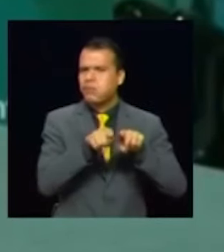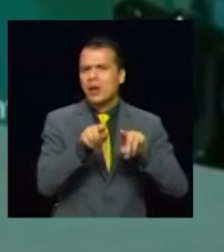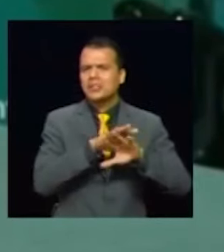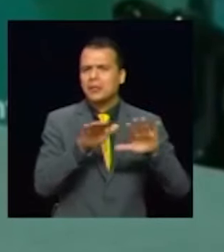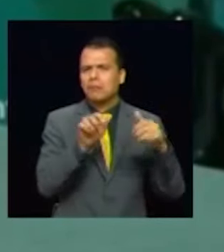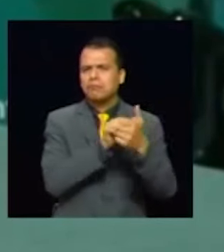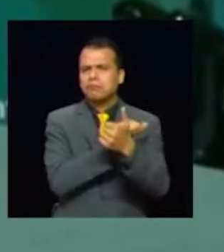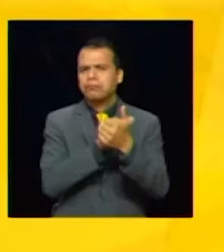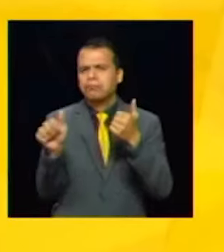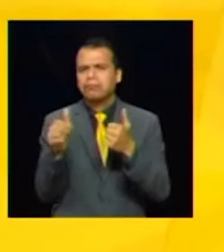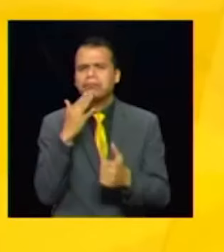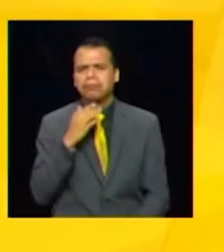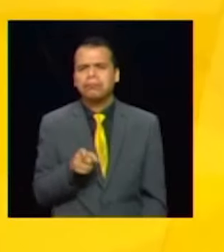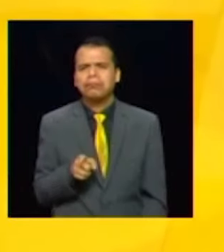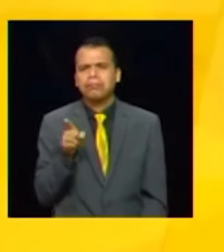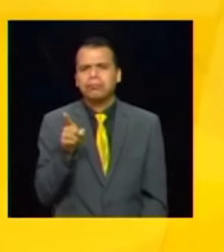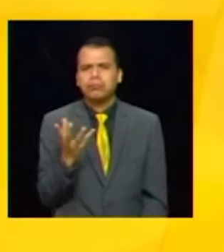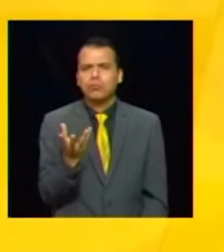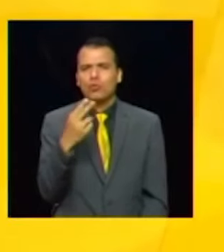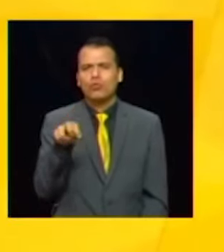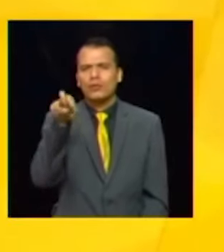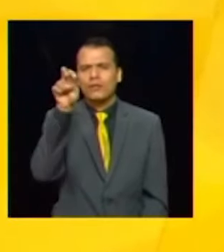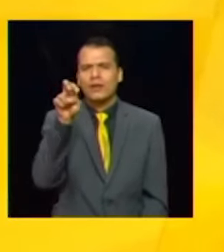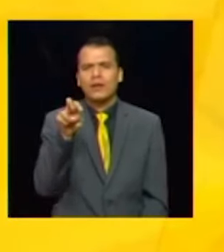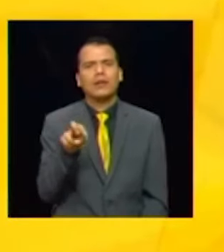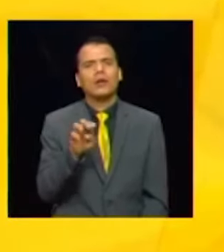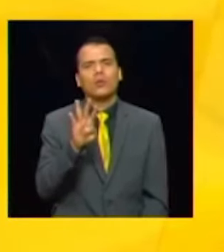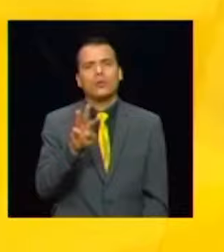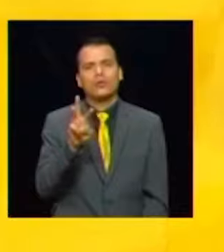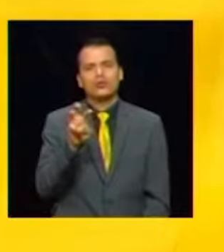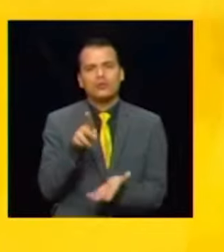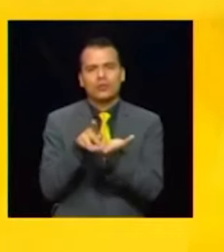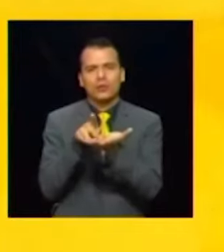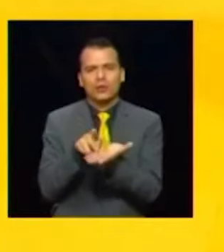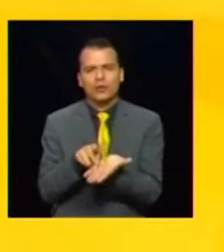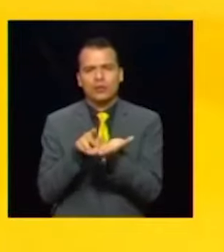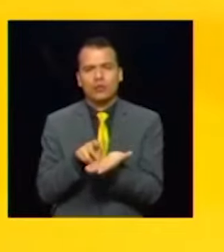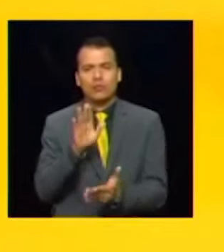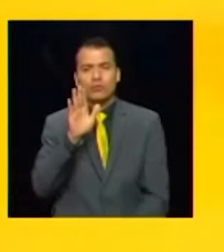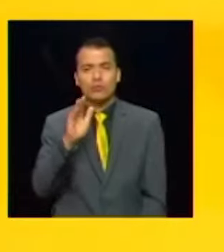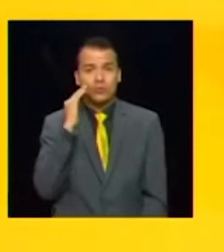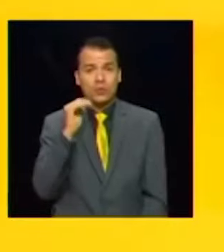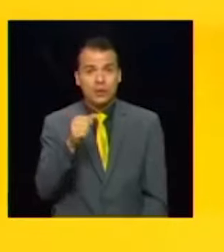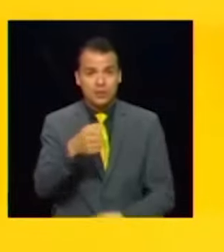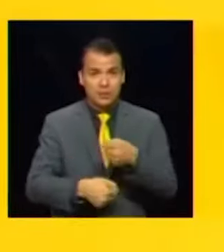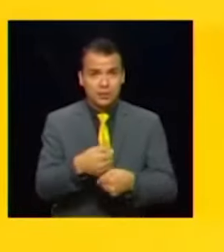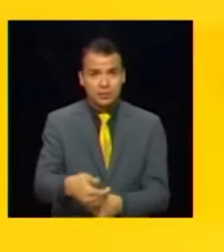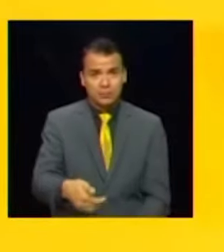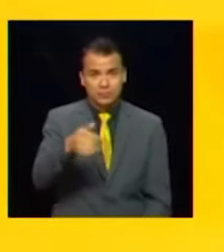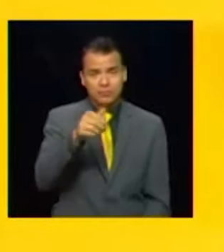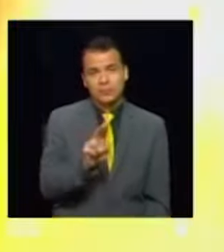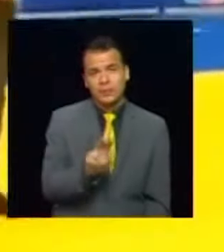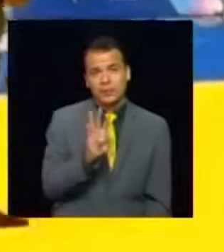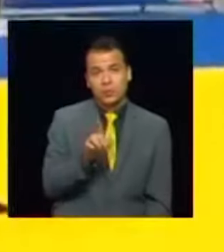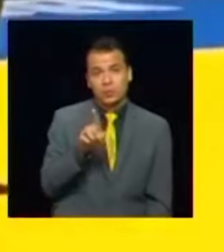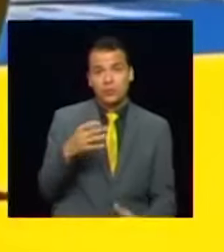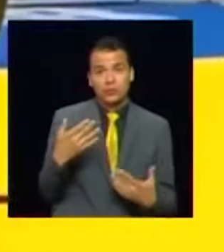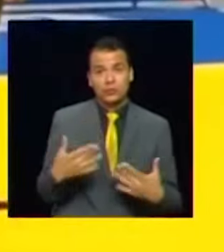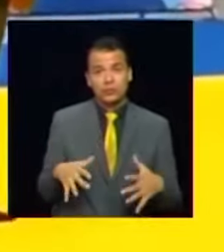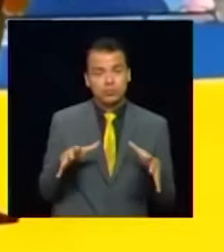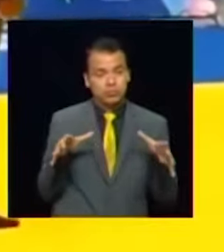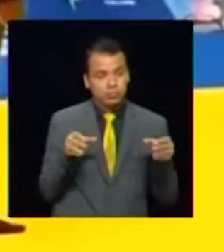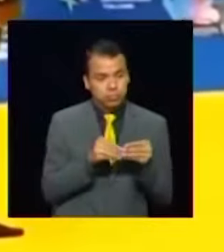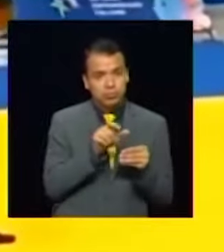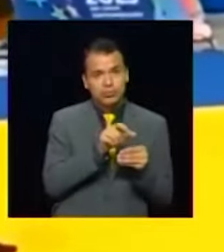recibió la clasificación olímpica en la categoría de 48 kilogramos. La yudoca de 24 años se convierte en la